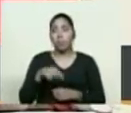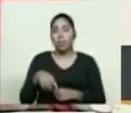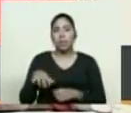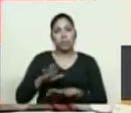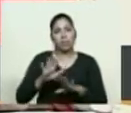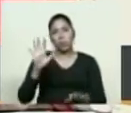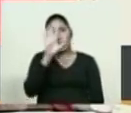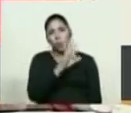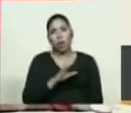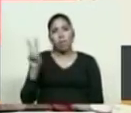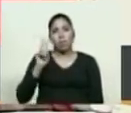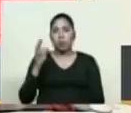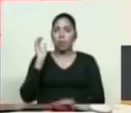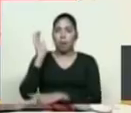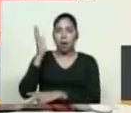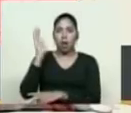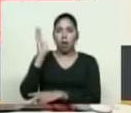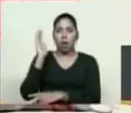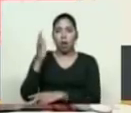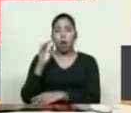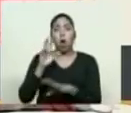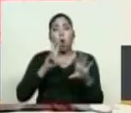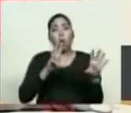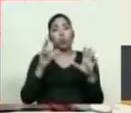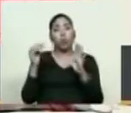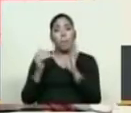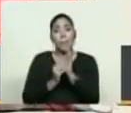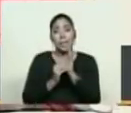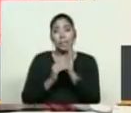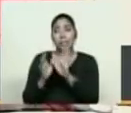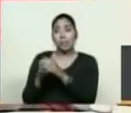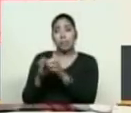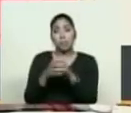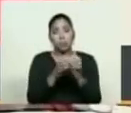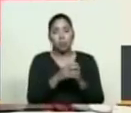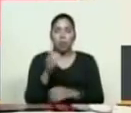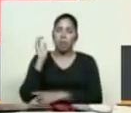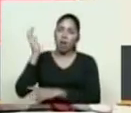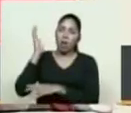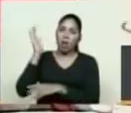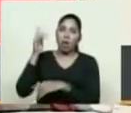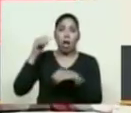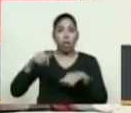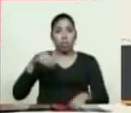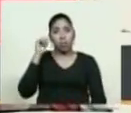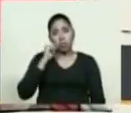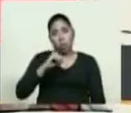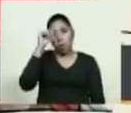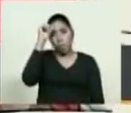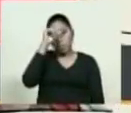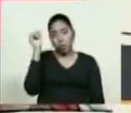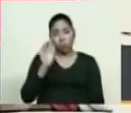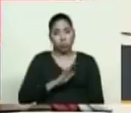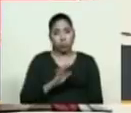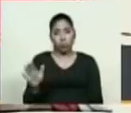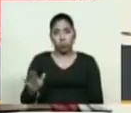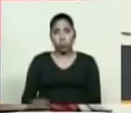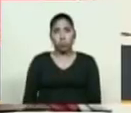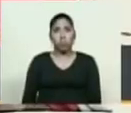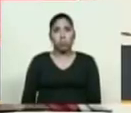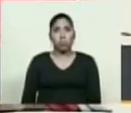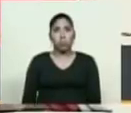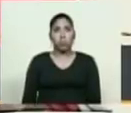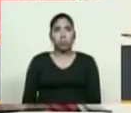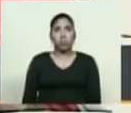recibido reportes de 8.000 asambleas de VC que hicimos nosotros este fin de semana, en un paneo